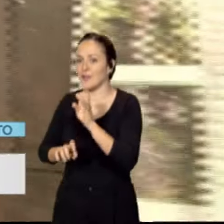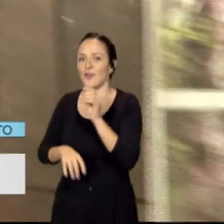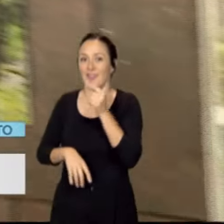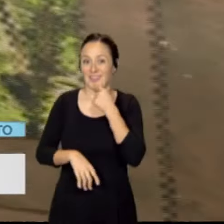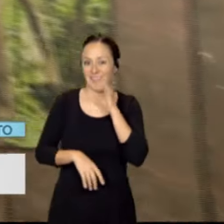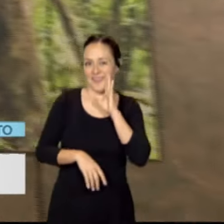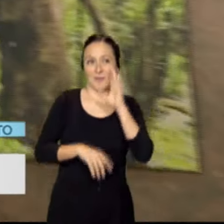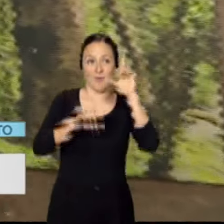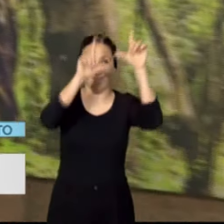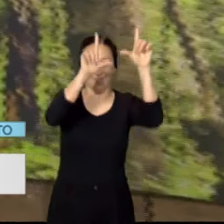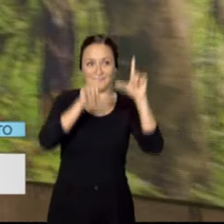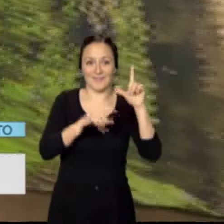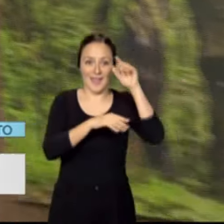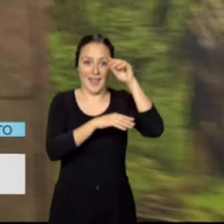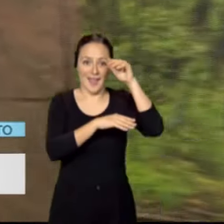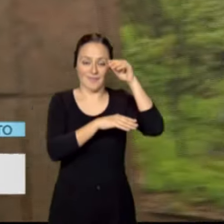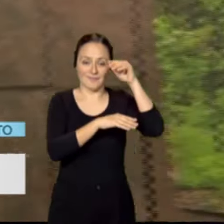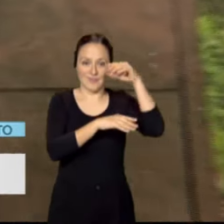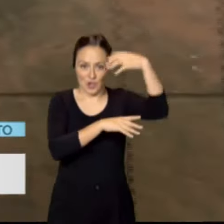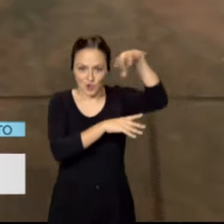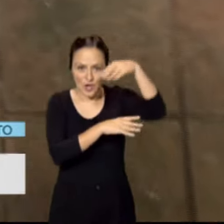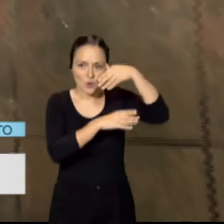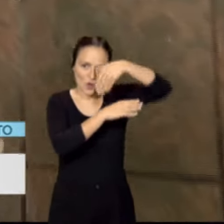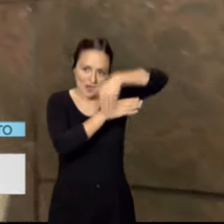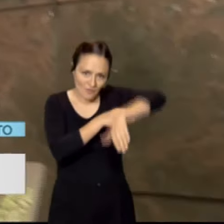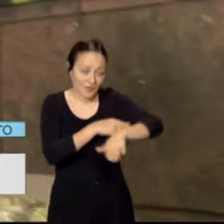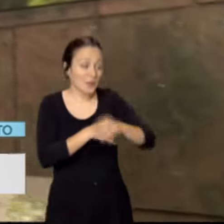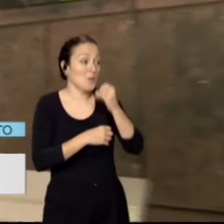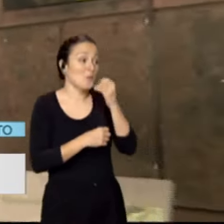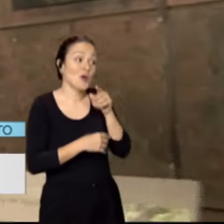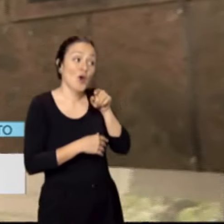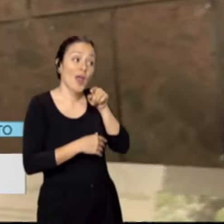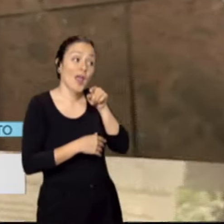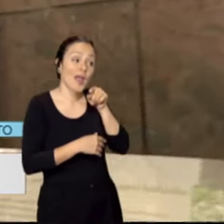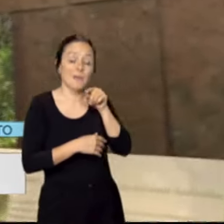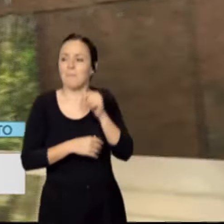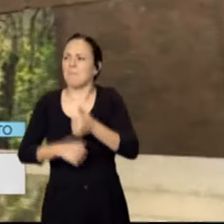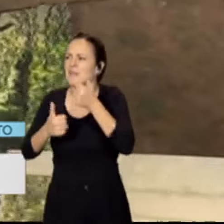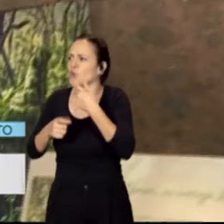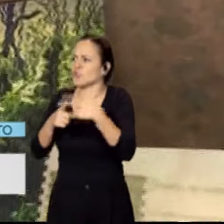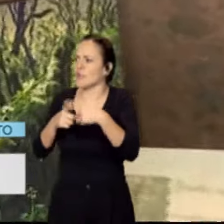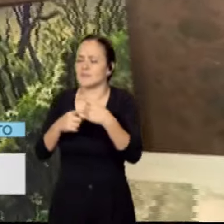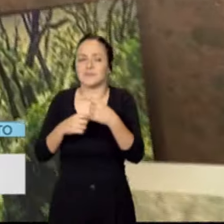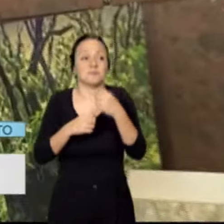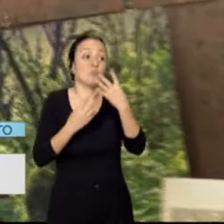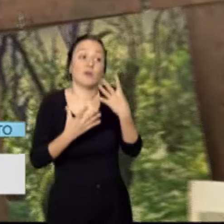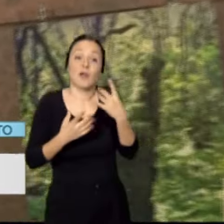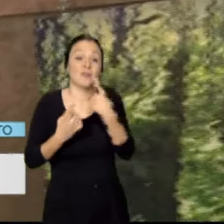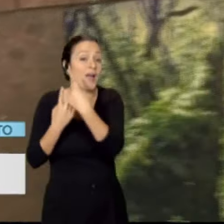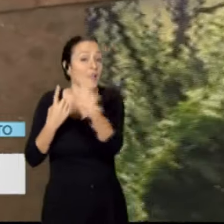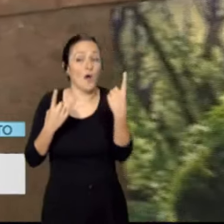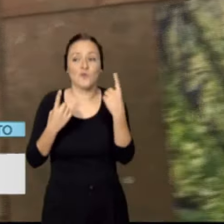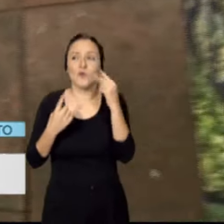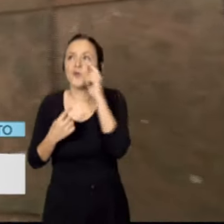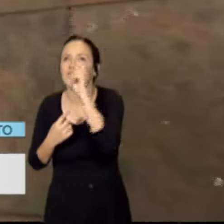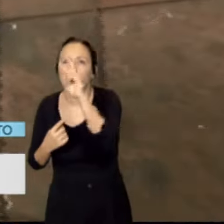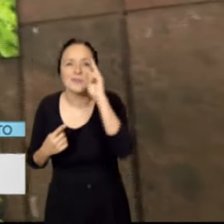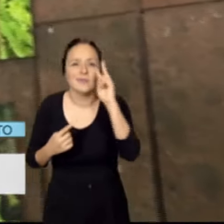Dinosaurio qué más podemos ver por aquí Bueno es una magia y cada uno puede interpretar también las cosas y